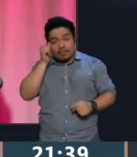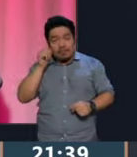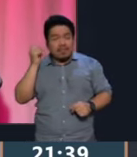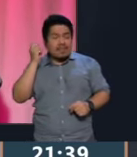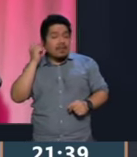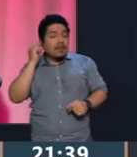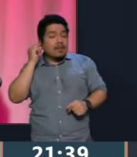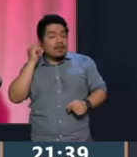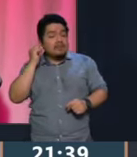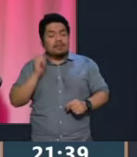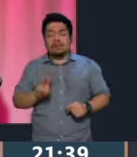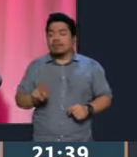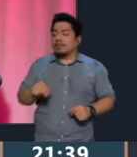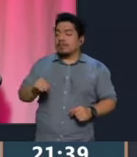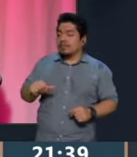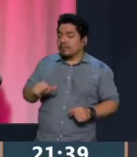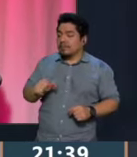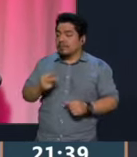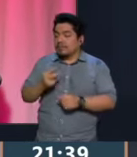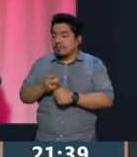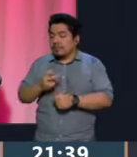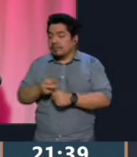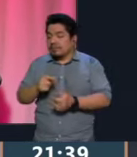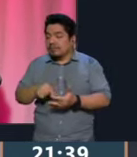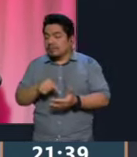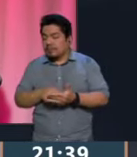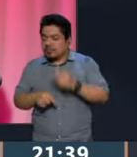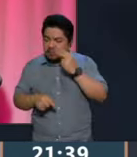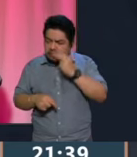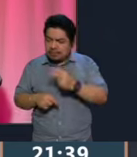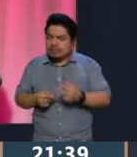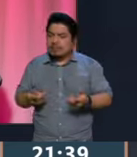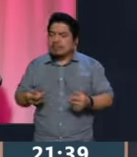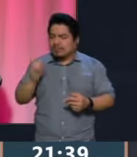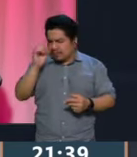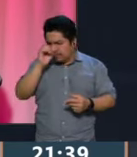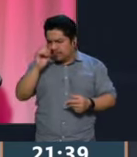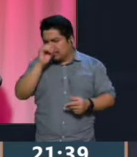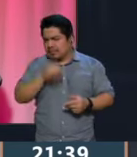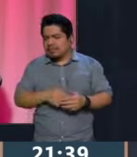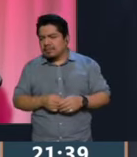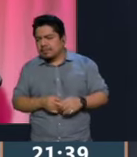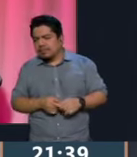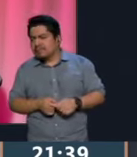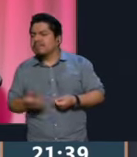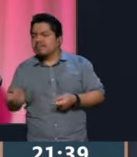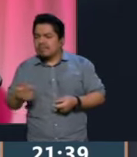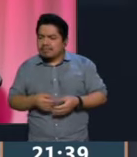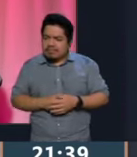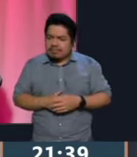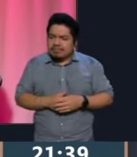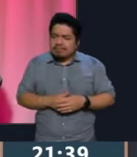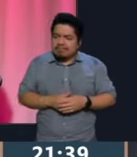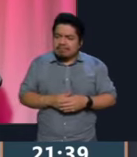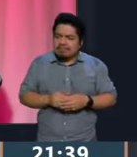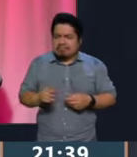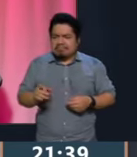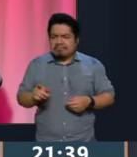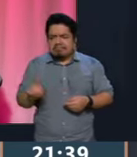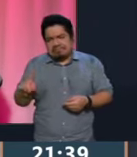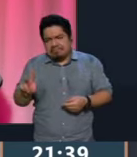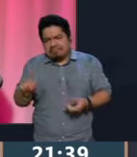cuando dijo que su candidato iba en segundo lugar, ¿qué opinas de eso? Pues que definitivamente no,